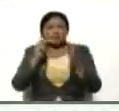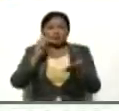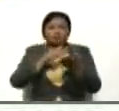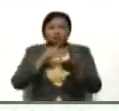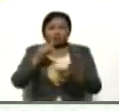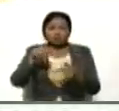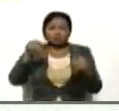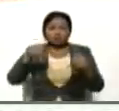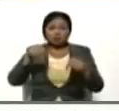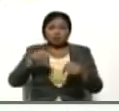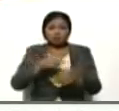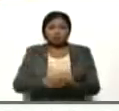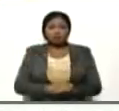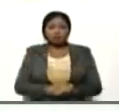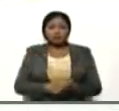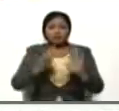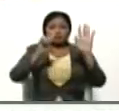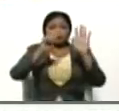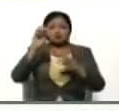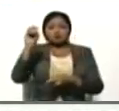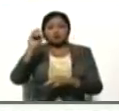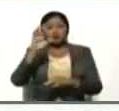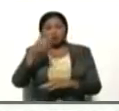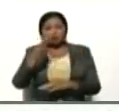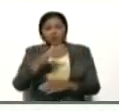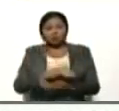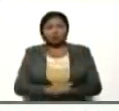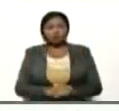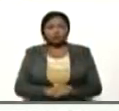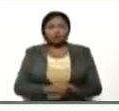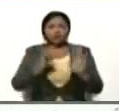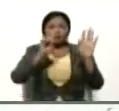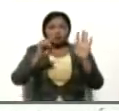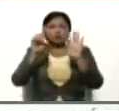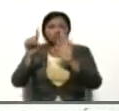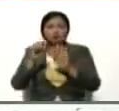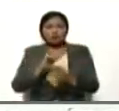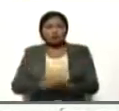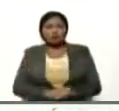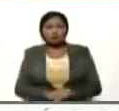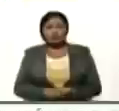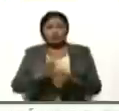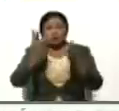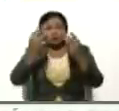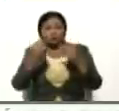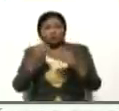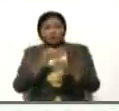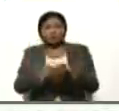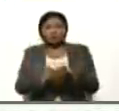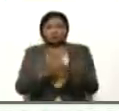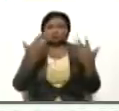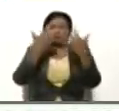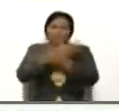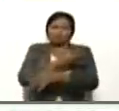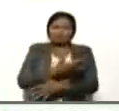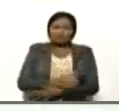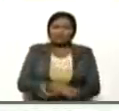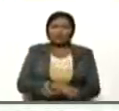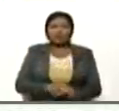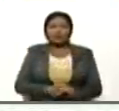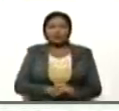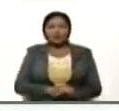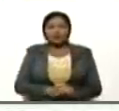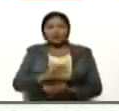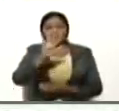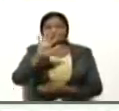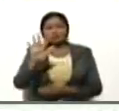son 60 ciudades aproximadamente. 66. Esa forma de contar, Dios dado... Un poco confusa, ¿verdad? 23, bueno,